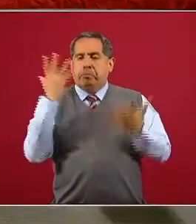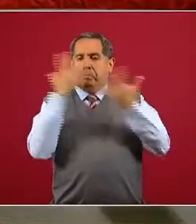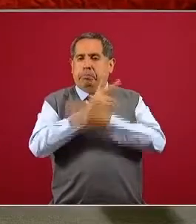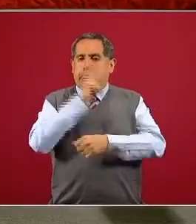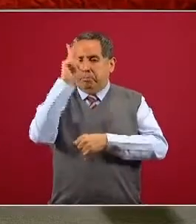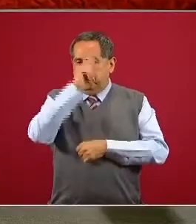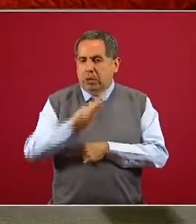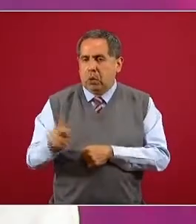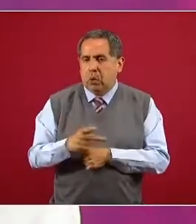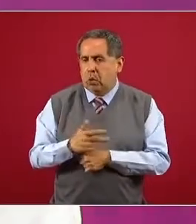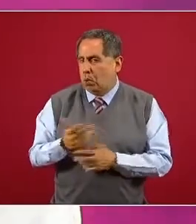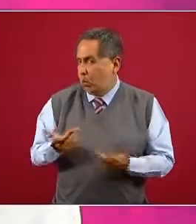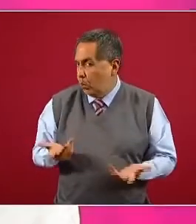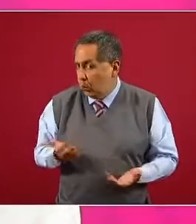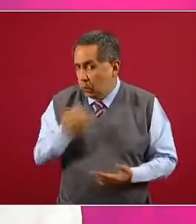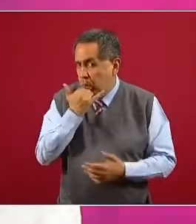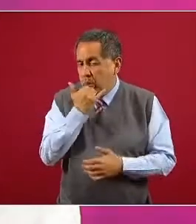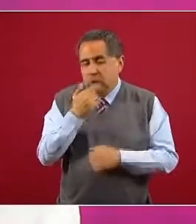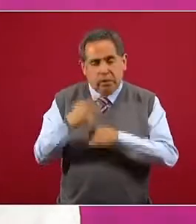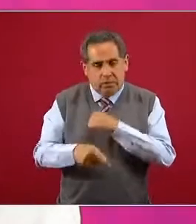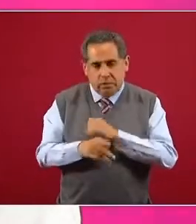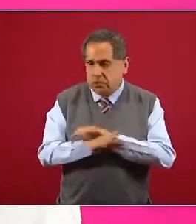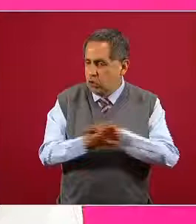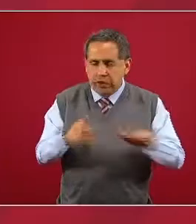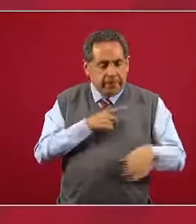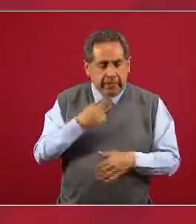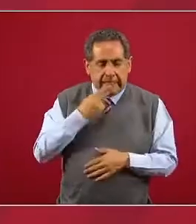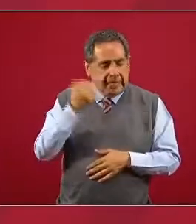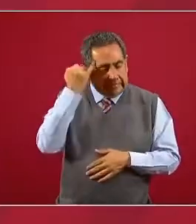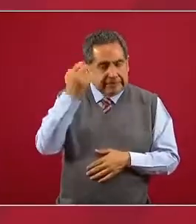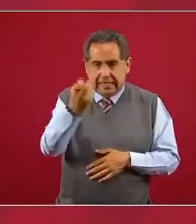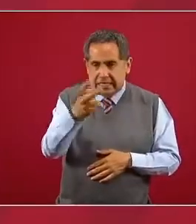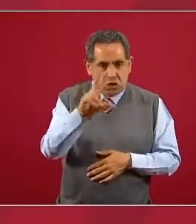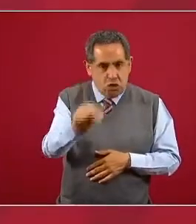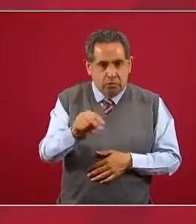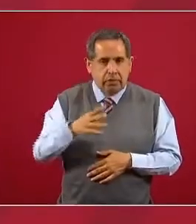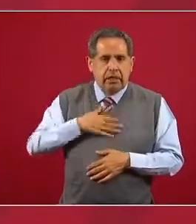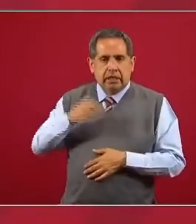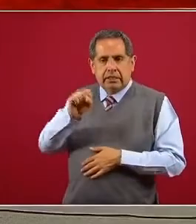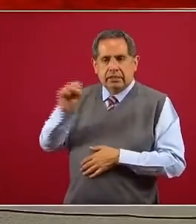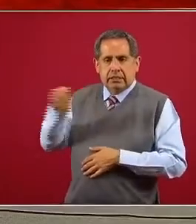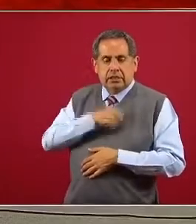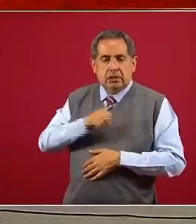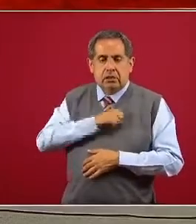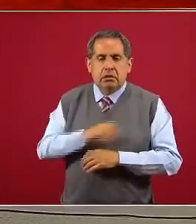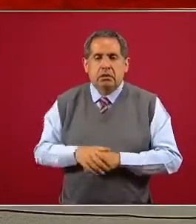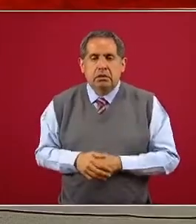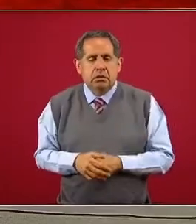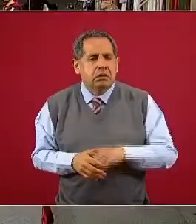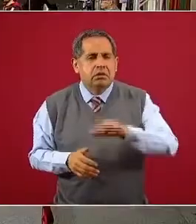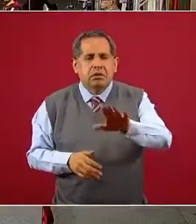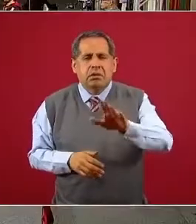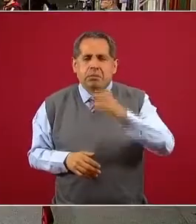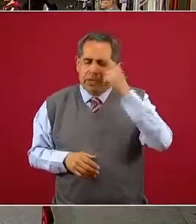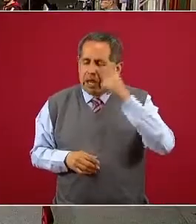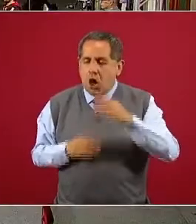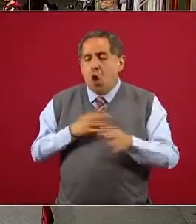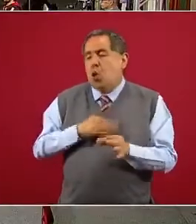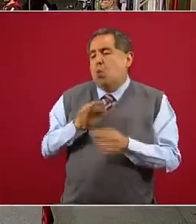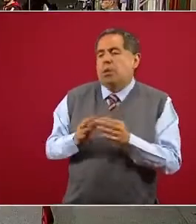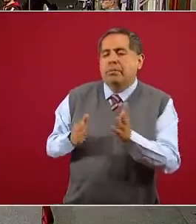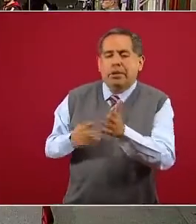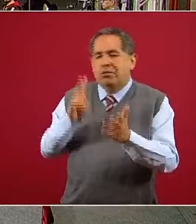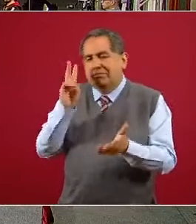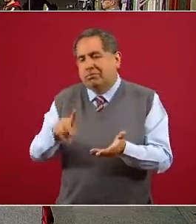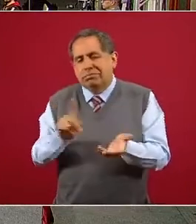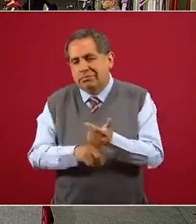van a tener infección. No debe usarse así, es la postura de la Secretaría de Salud. O se usa nada más para cumplir el requisito, pero por otro